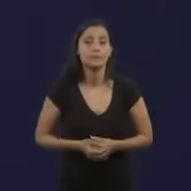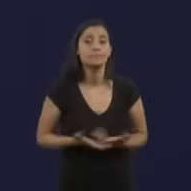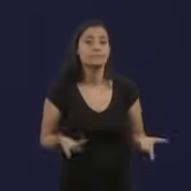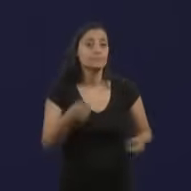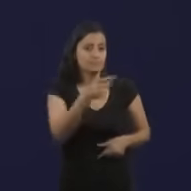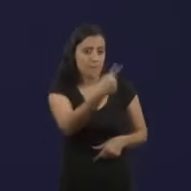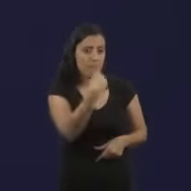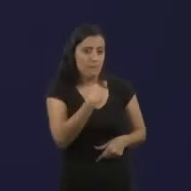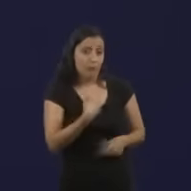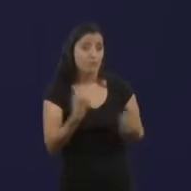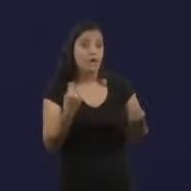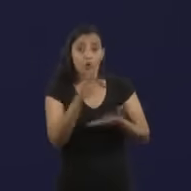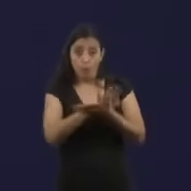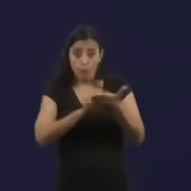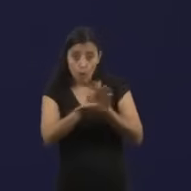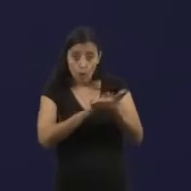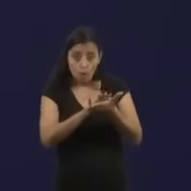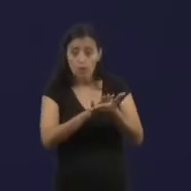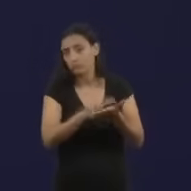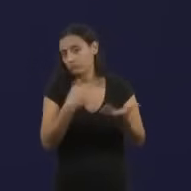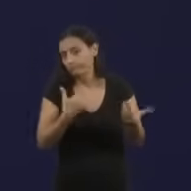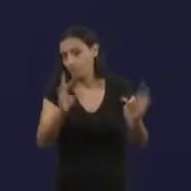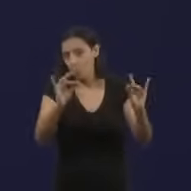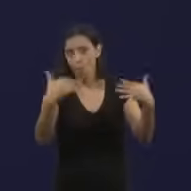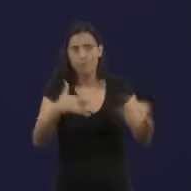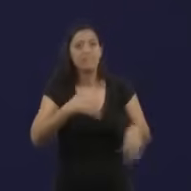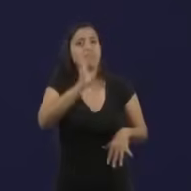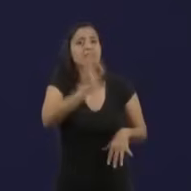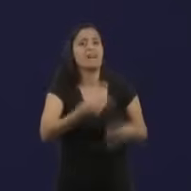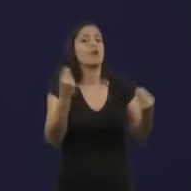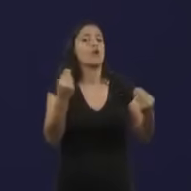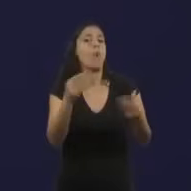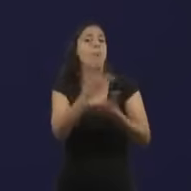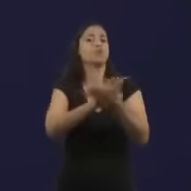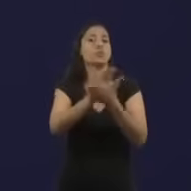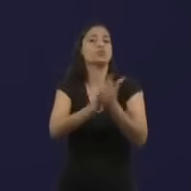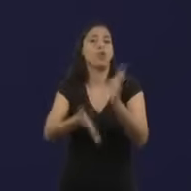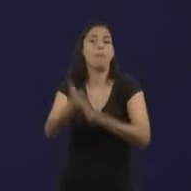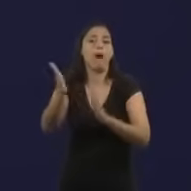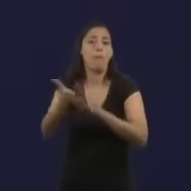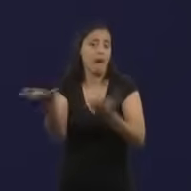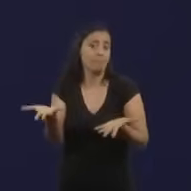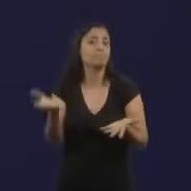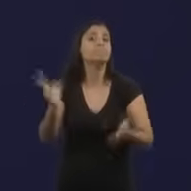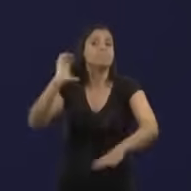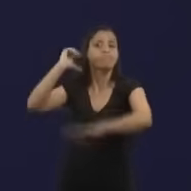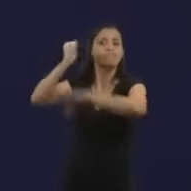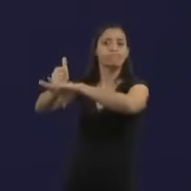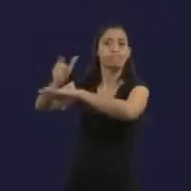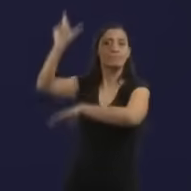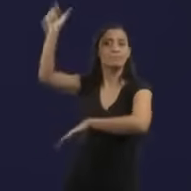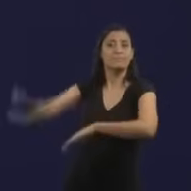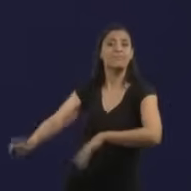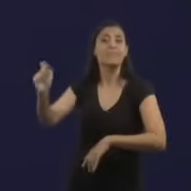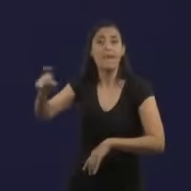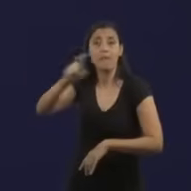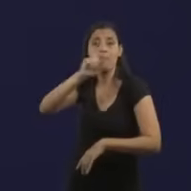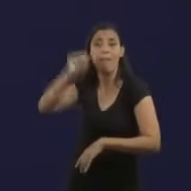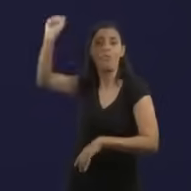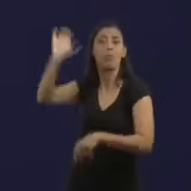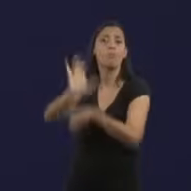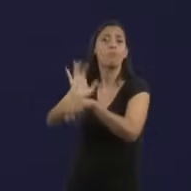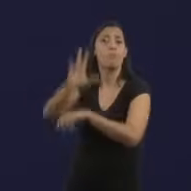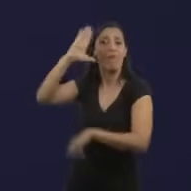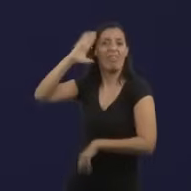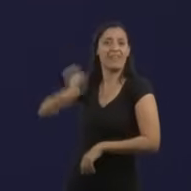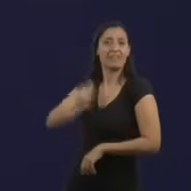a resolver Por supuesto que es difícil saberlo y difícil hacer futurología ante la presencia de un dictador es muy difícil entender qué es lo que va